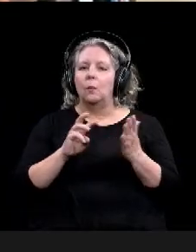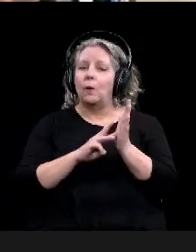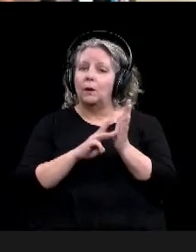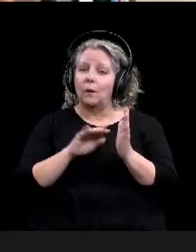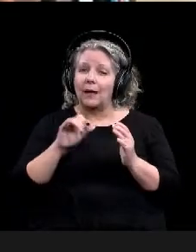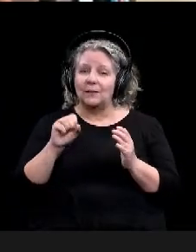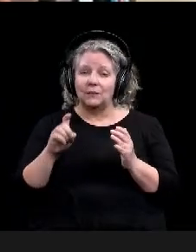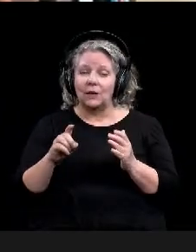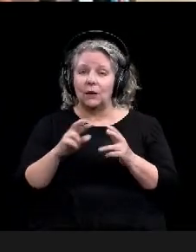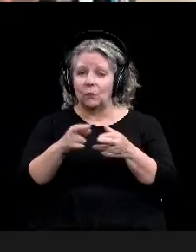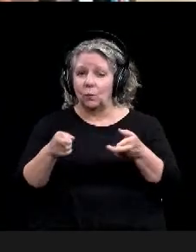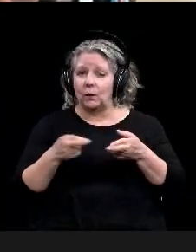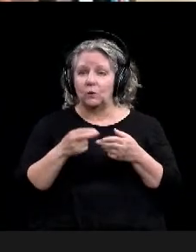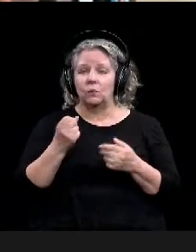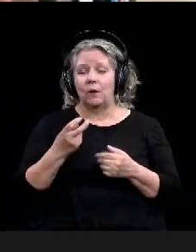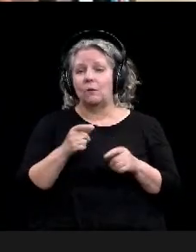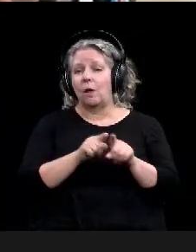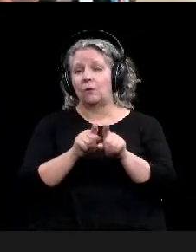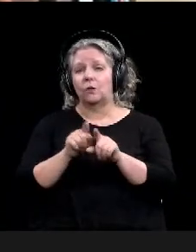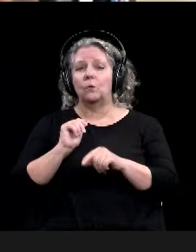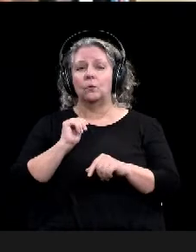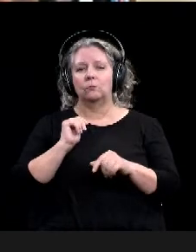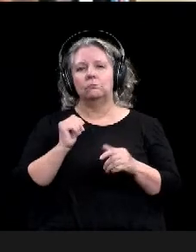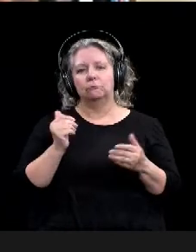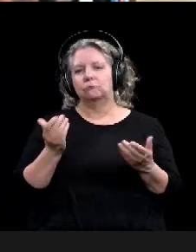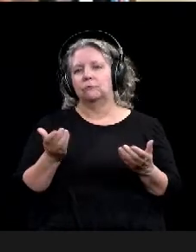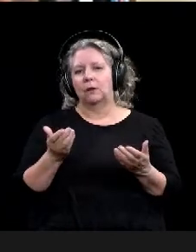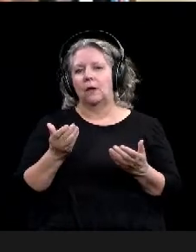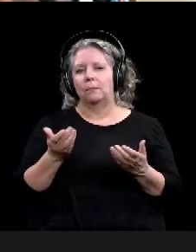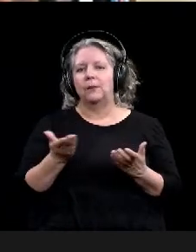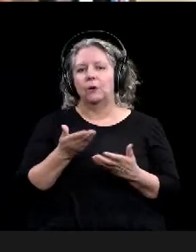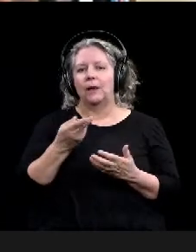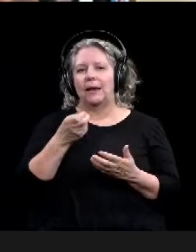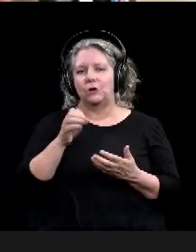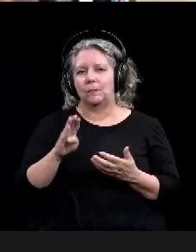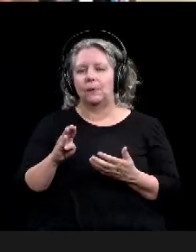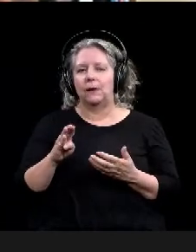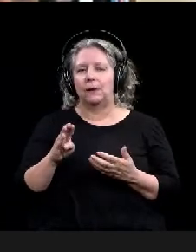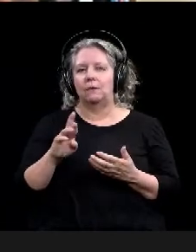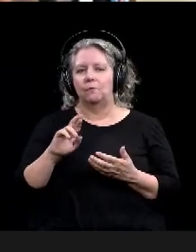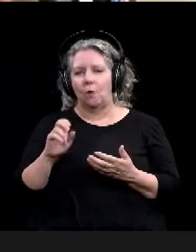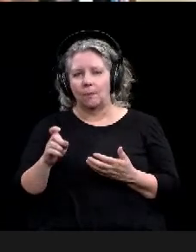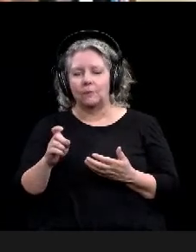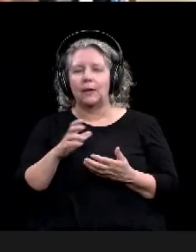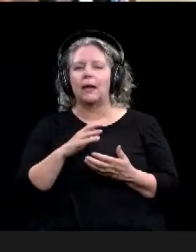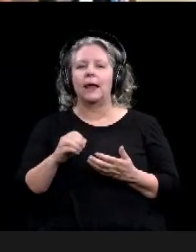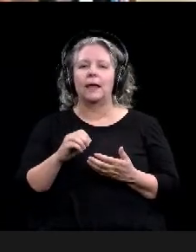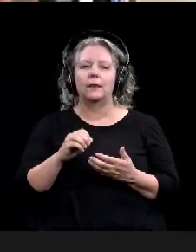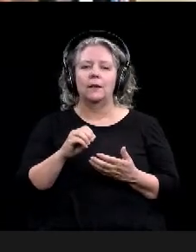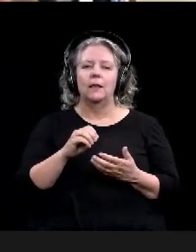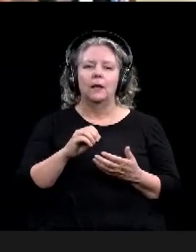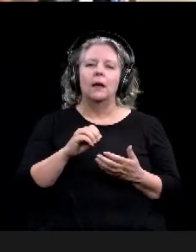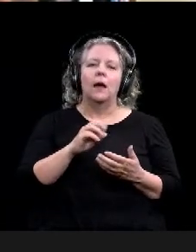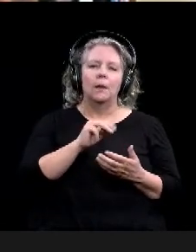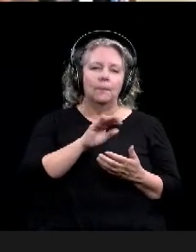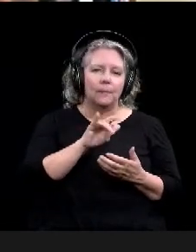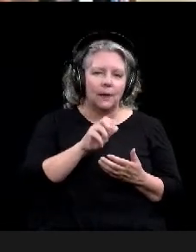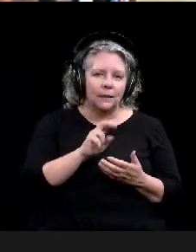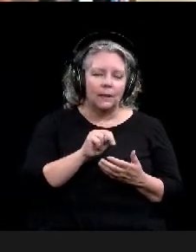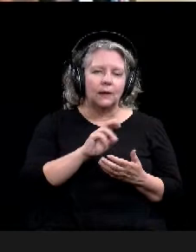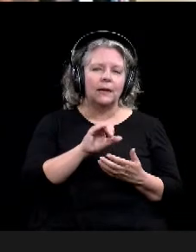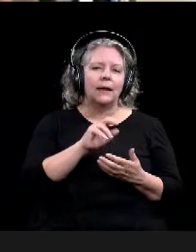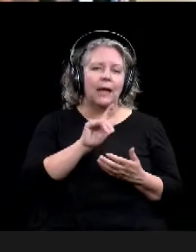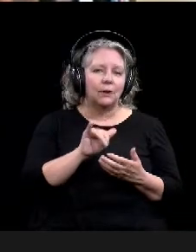farmacia de la cntv y el médicos del condado de aquí donde mezclen en